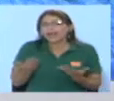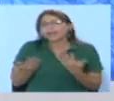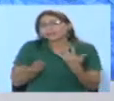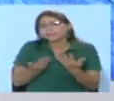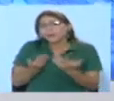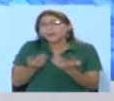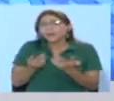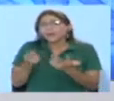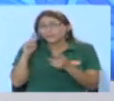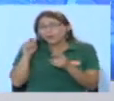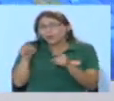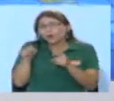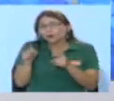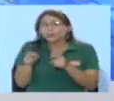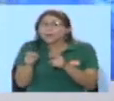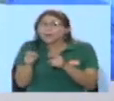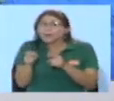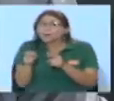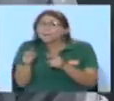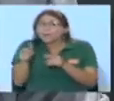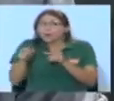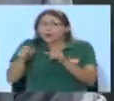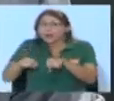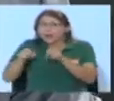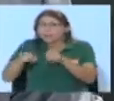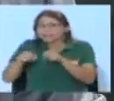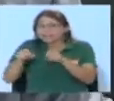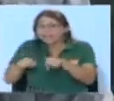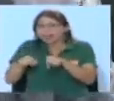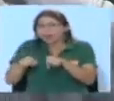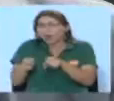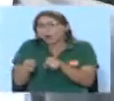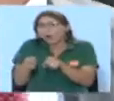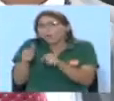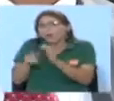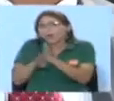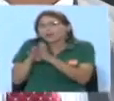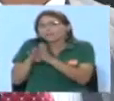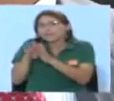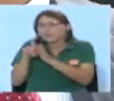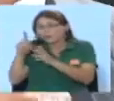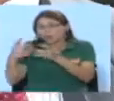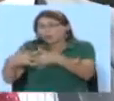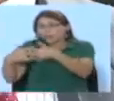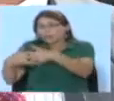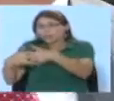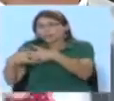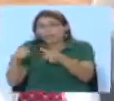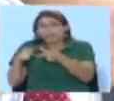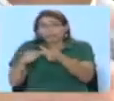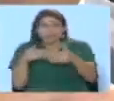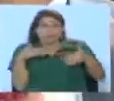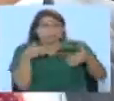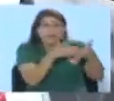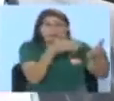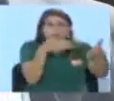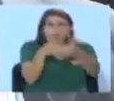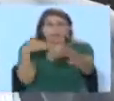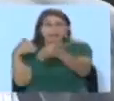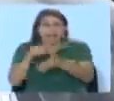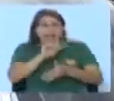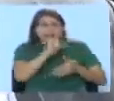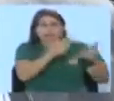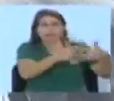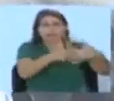poco crecimiento o la poca capacidad de reacción que puede tener un operador, perjudicar a los otros operadores, pasándole el costo a los